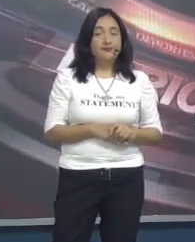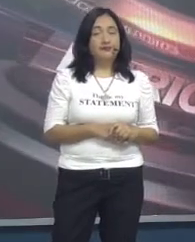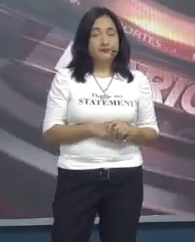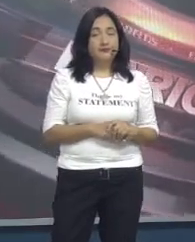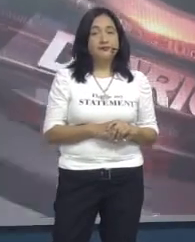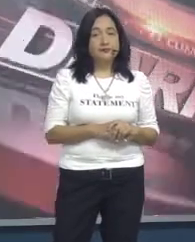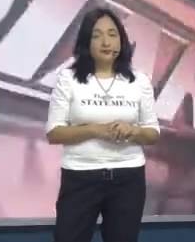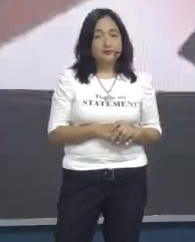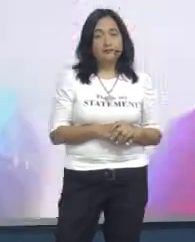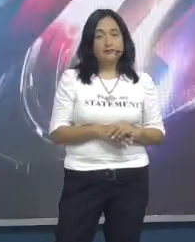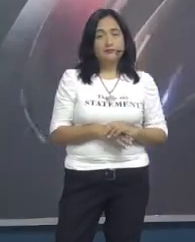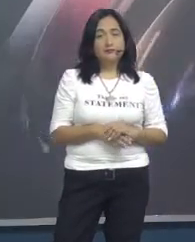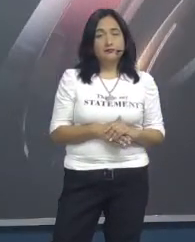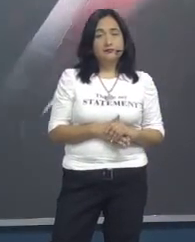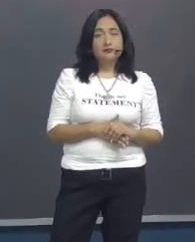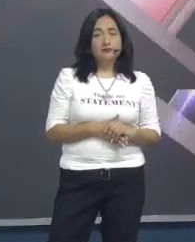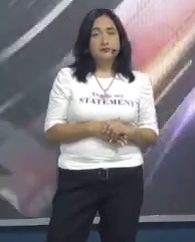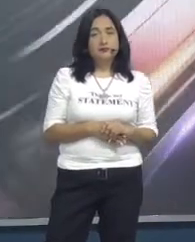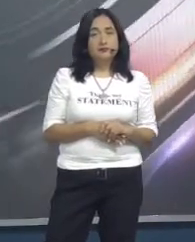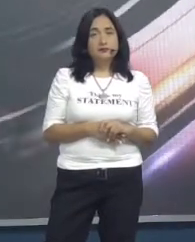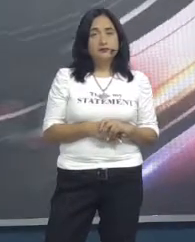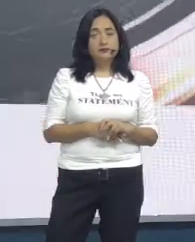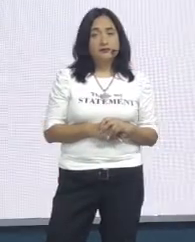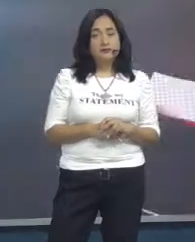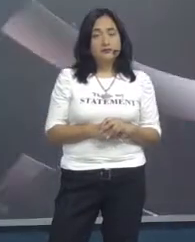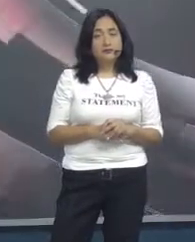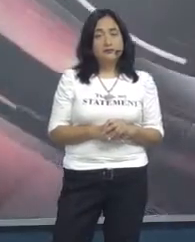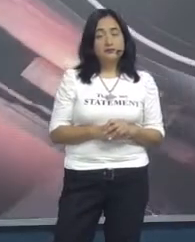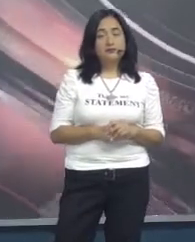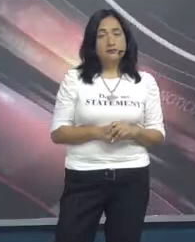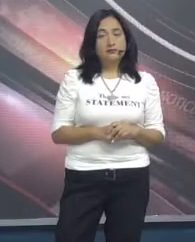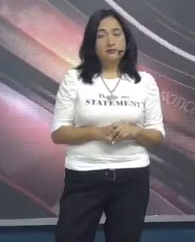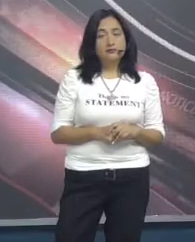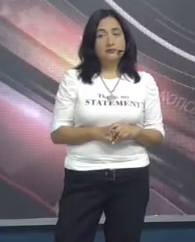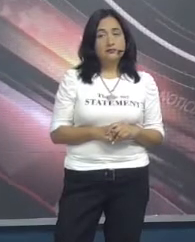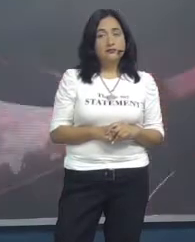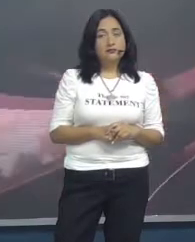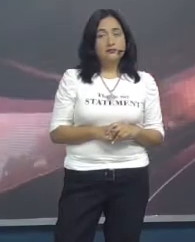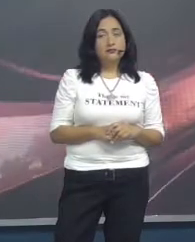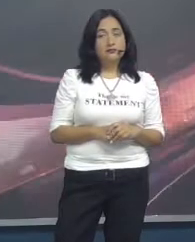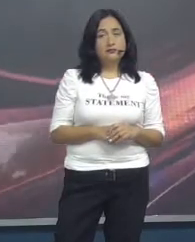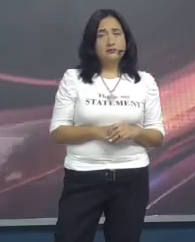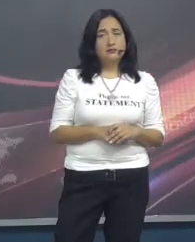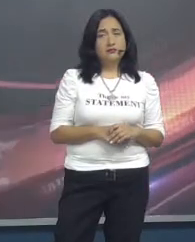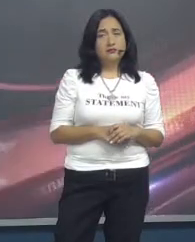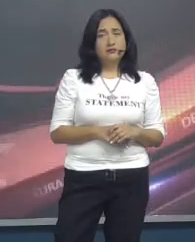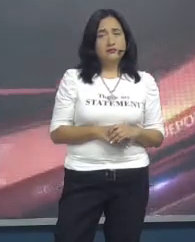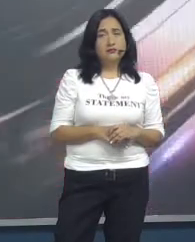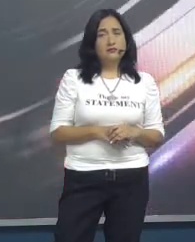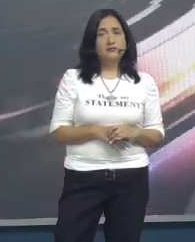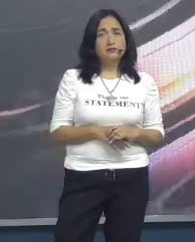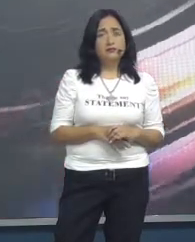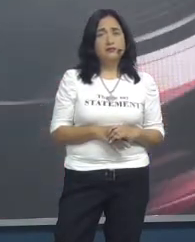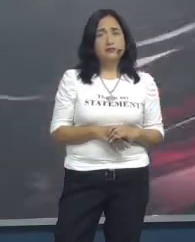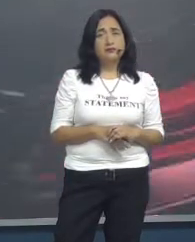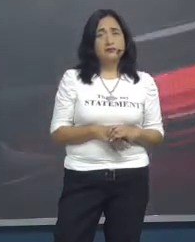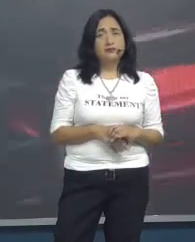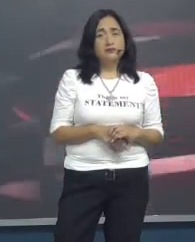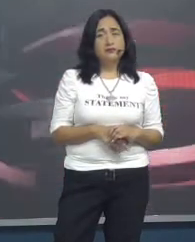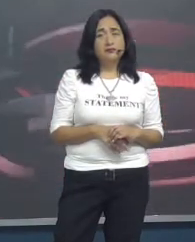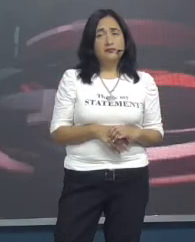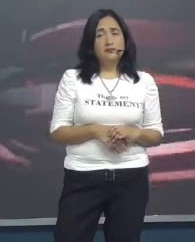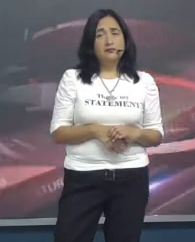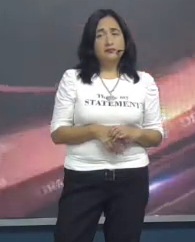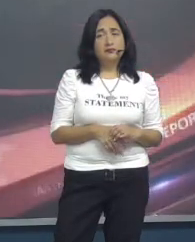No, tampoco. Lo único que hay es habilitar una línea telefónica para el área de gestión de cartera, que es de cobro,